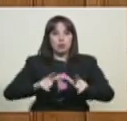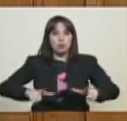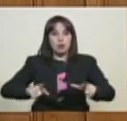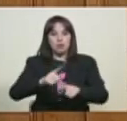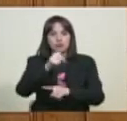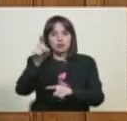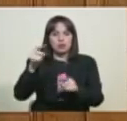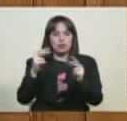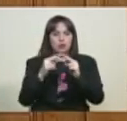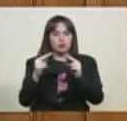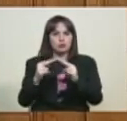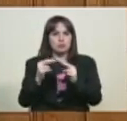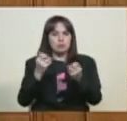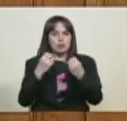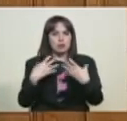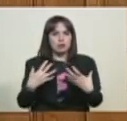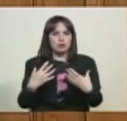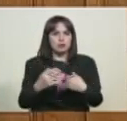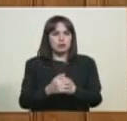muy bien.